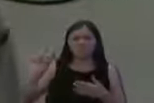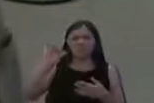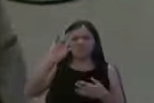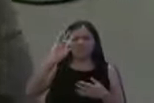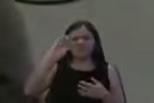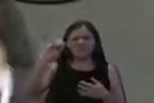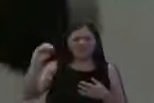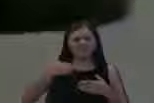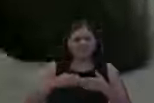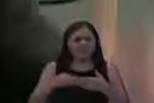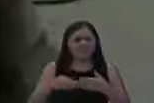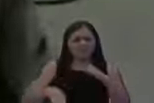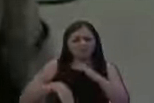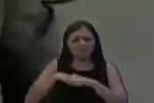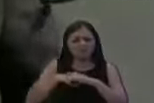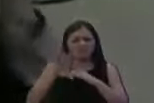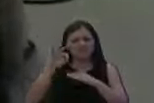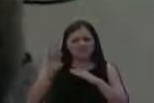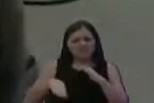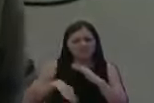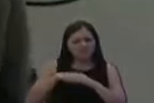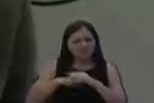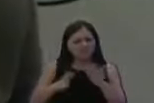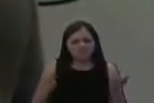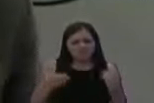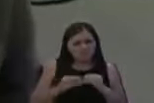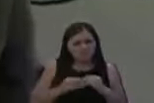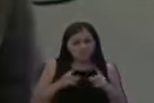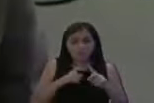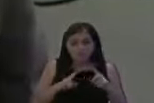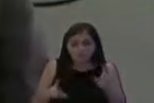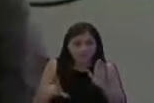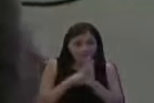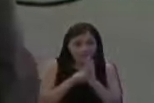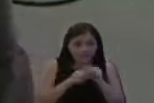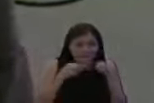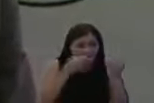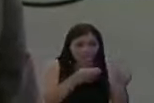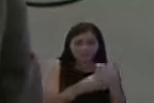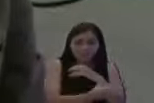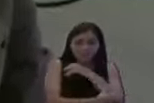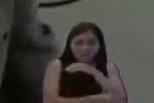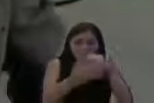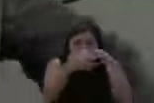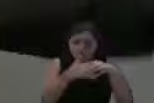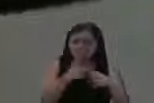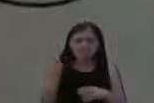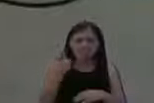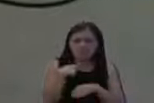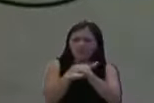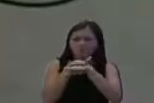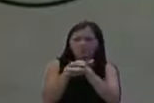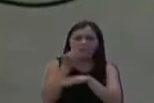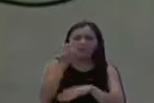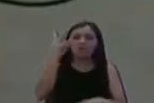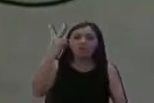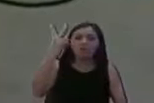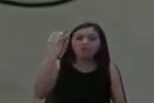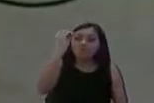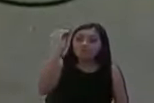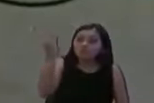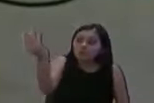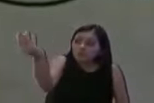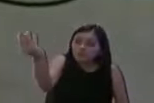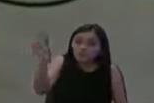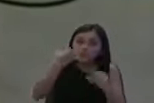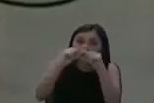muy bajo y y en buena hora Esto no está hecho para los pobres para clase media está ese 2% que no